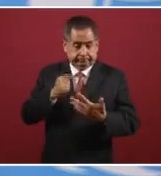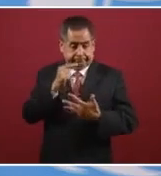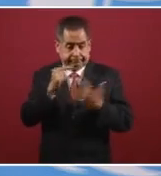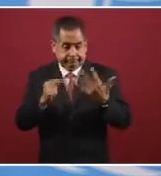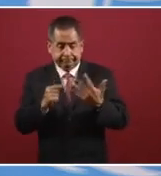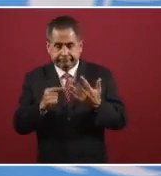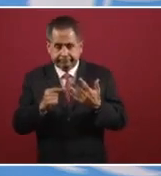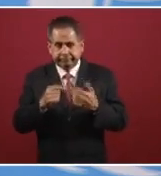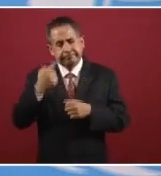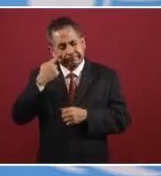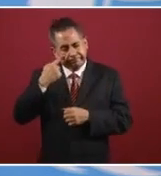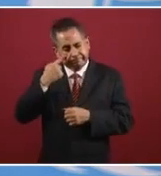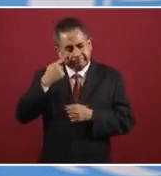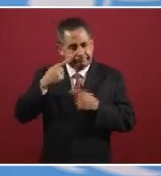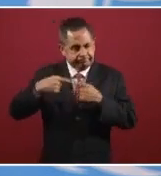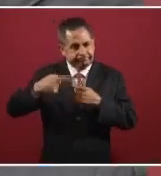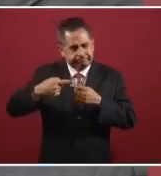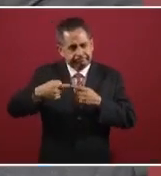tiempo que estén